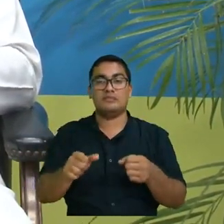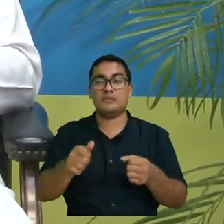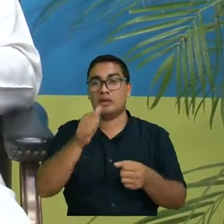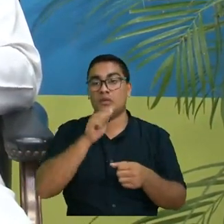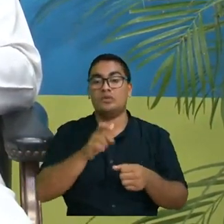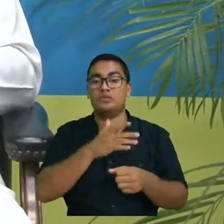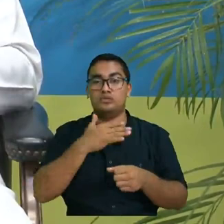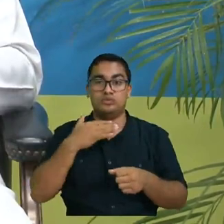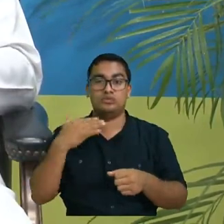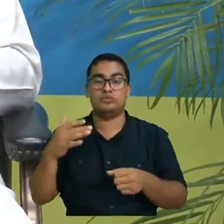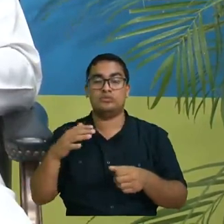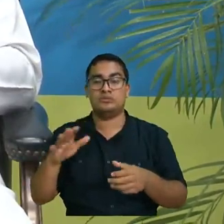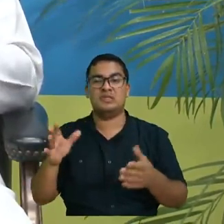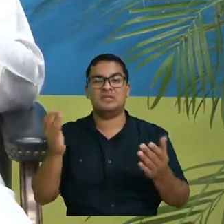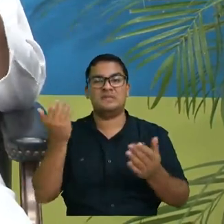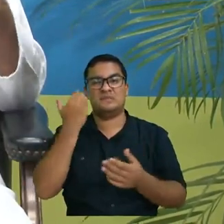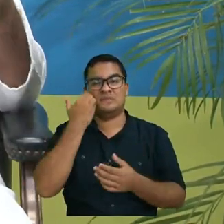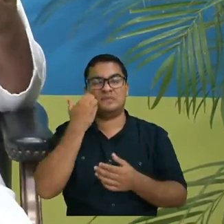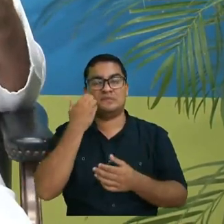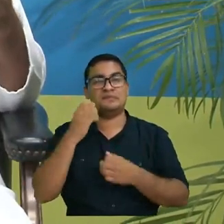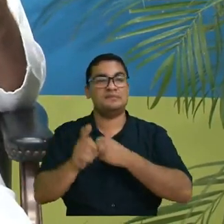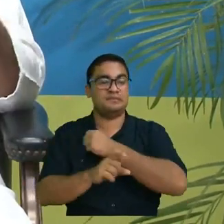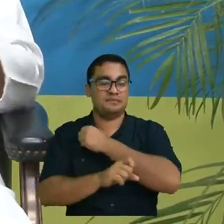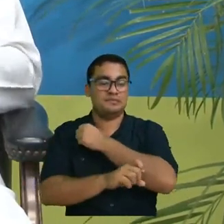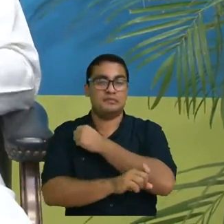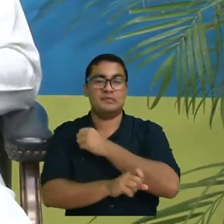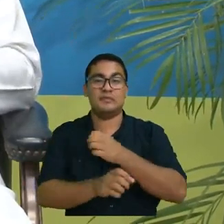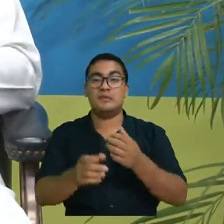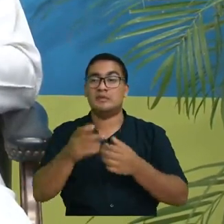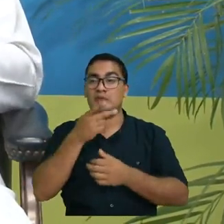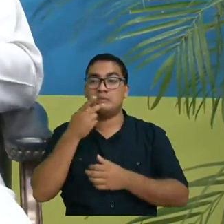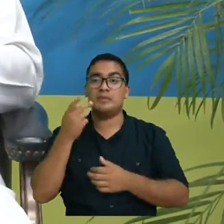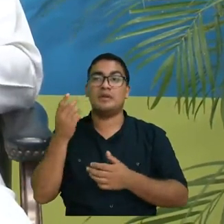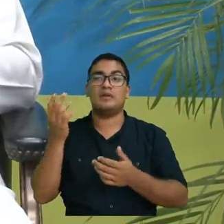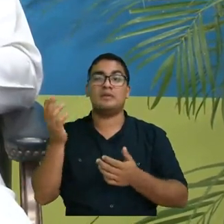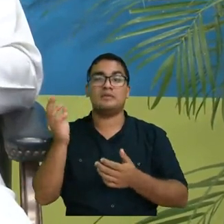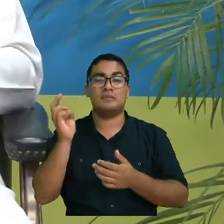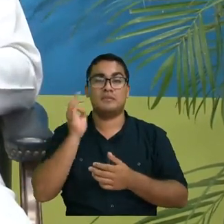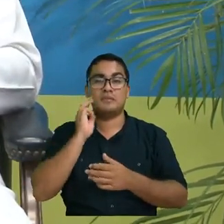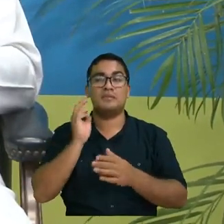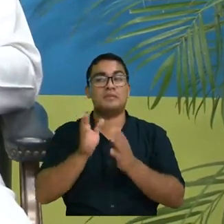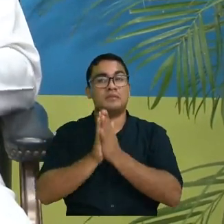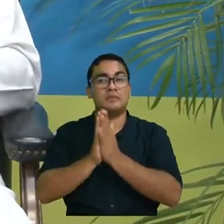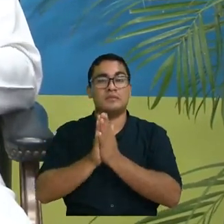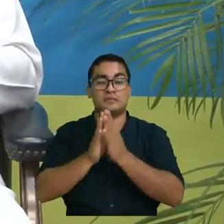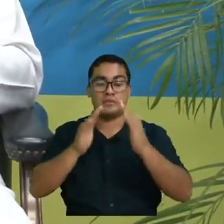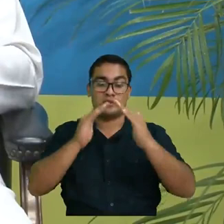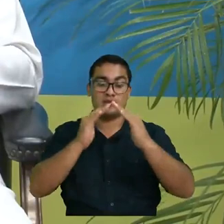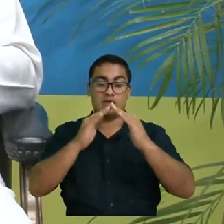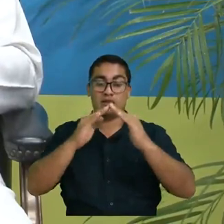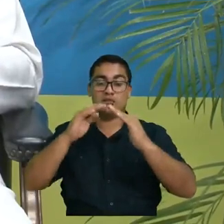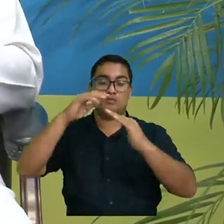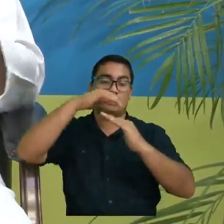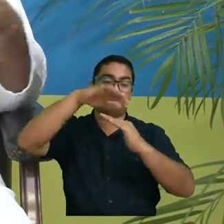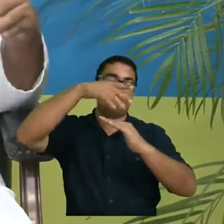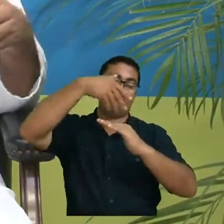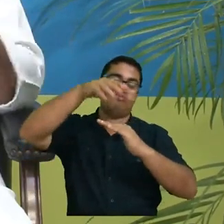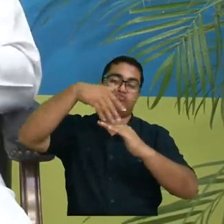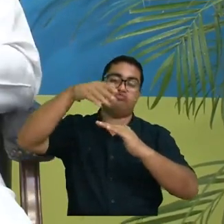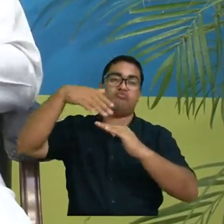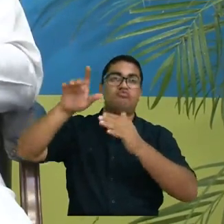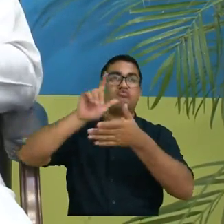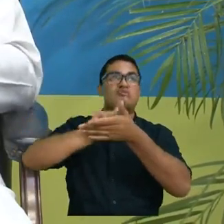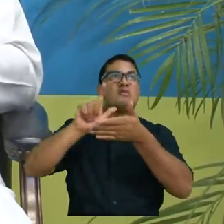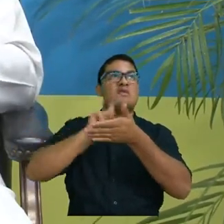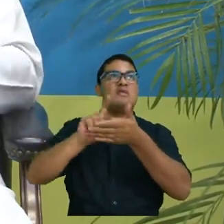Por eso no es recomendable que hagan los niños, o con las papás, hagan una limpieza de los canales antes, previo a que entre el invierno, para que el